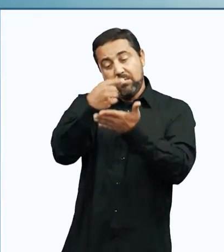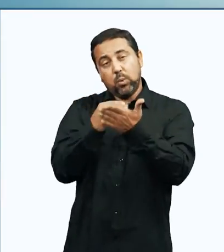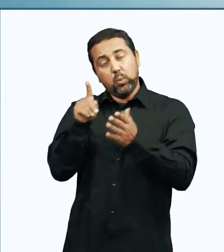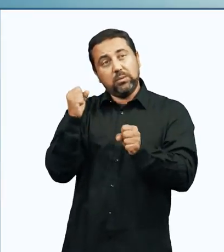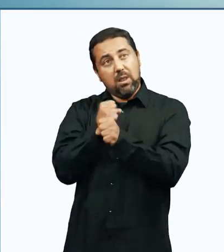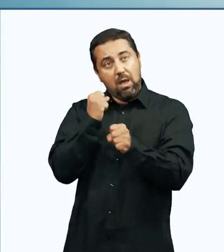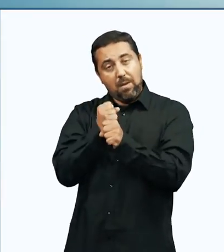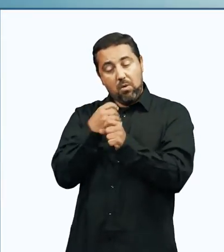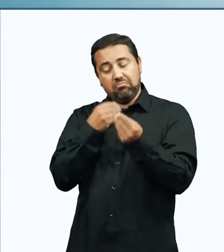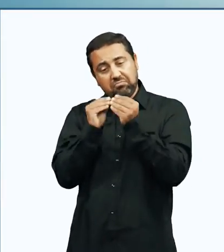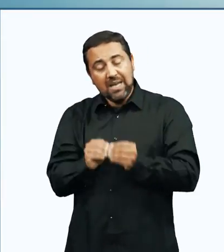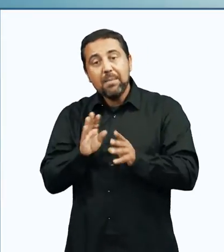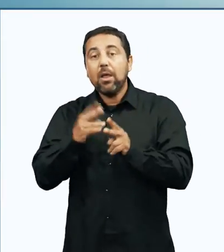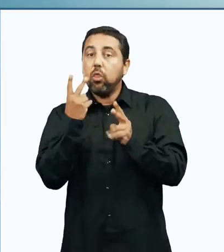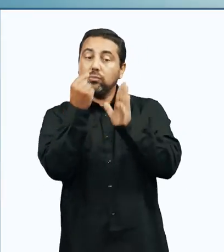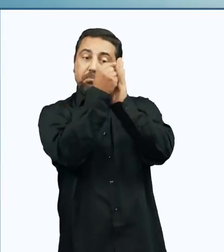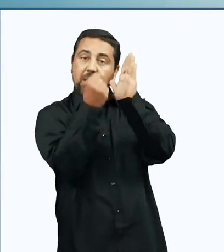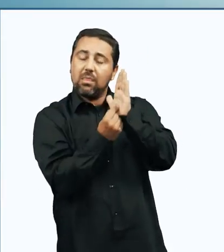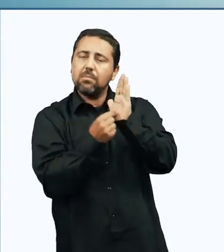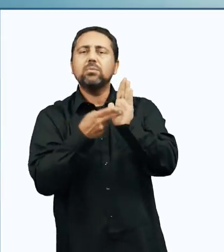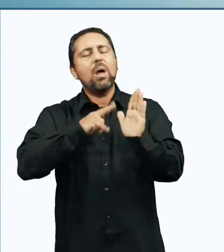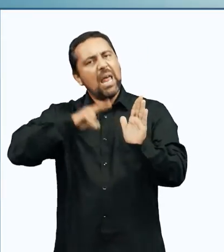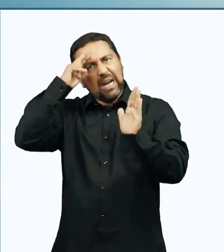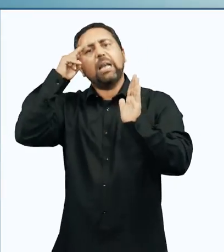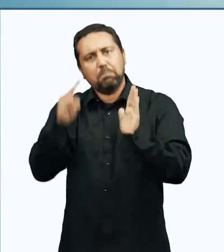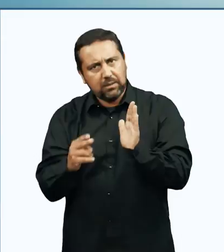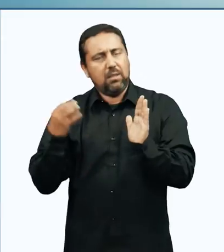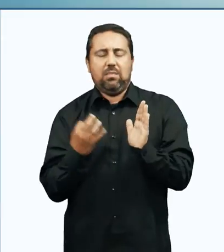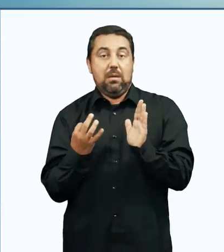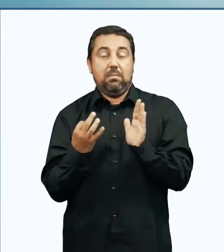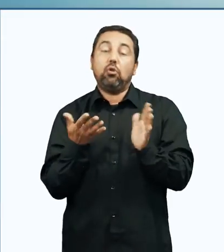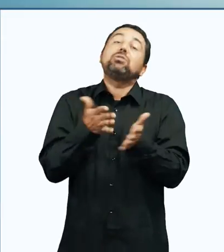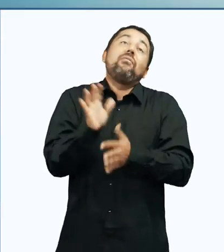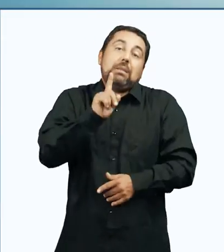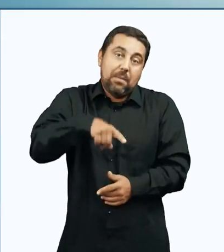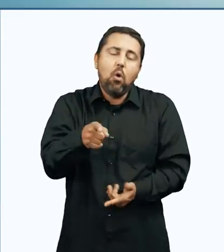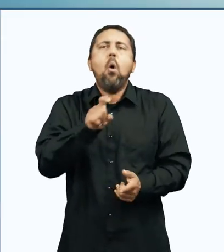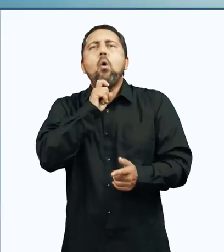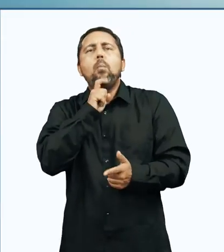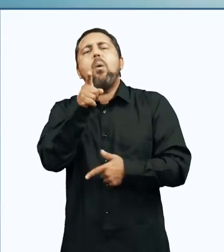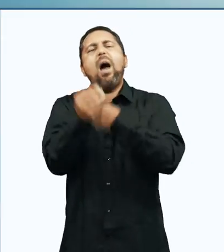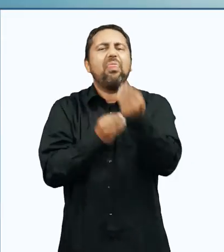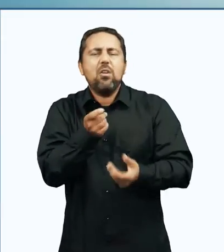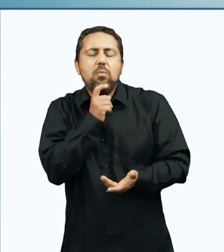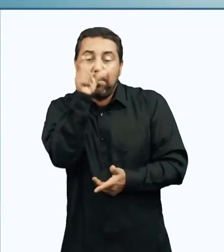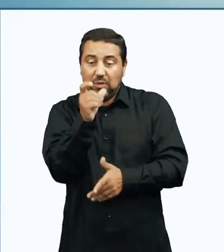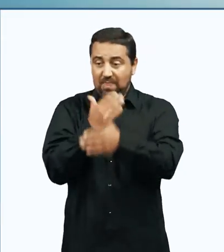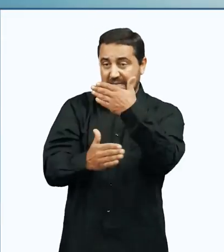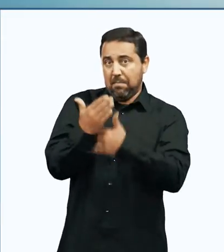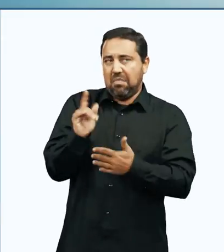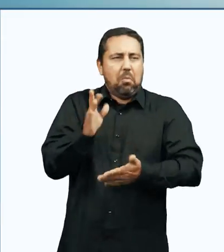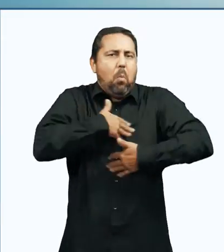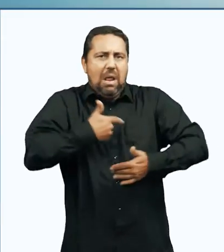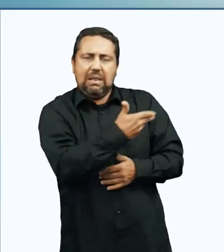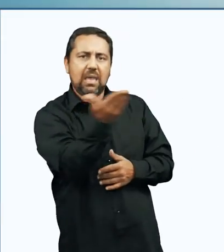en cuenta cuando desempeño es tu profesión para que estos dos principios se respeten o dicho de otra forma cómo vas a hacerlo para que una persona